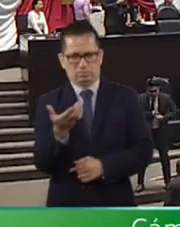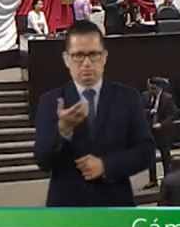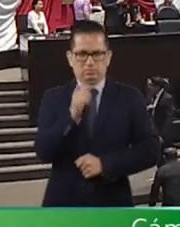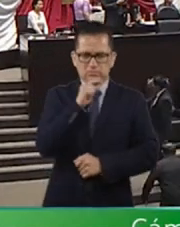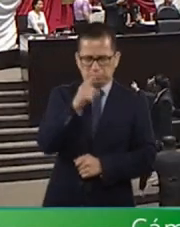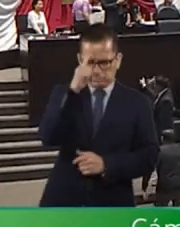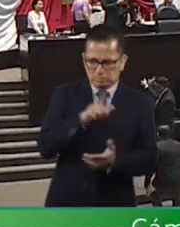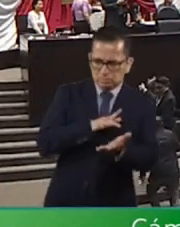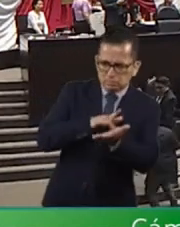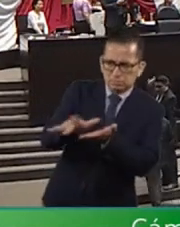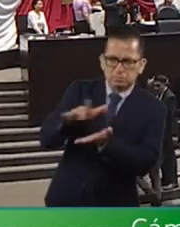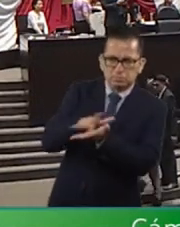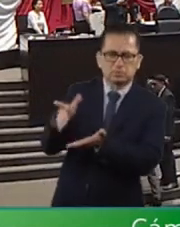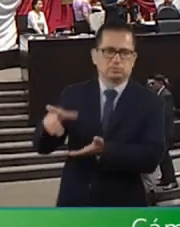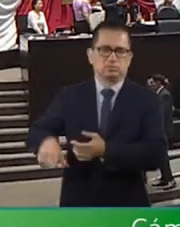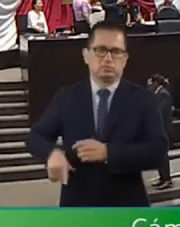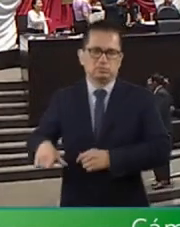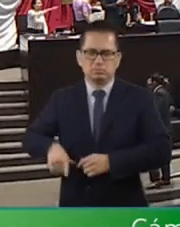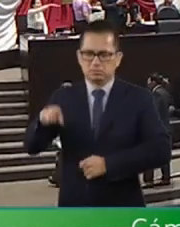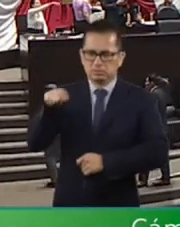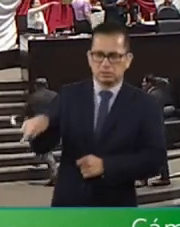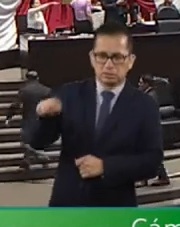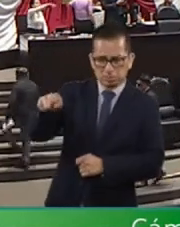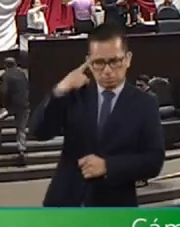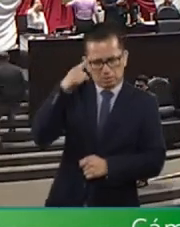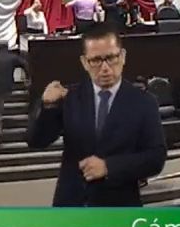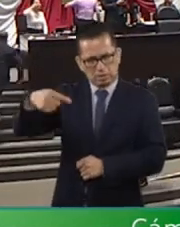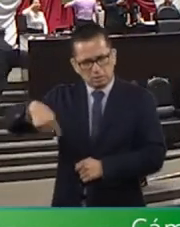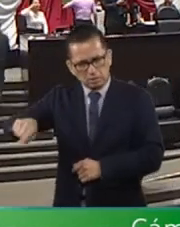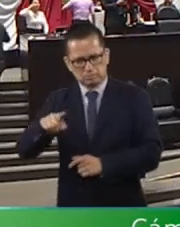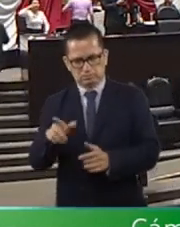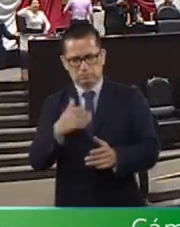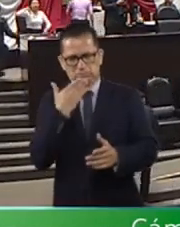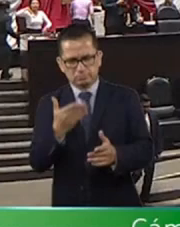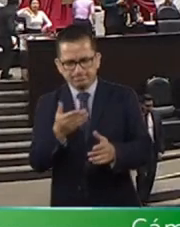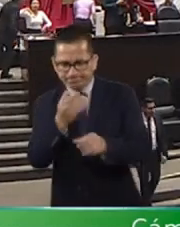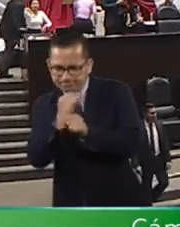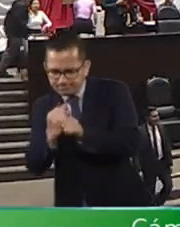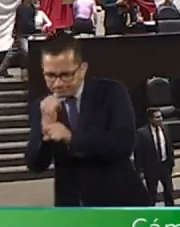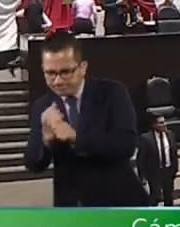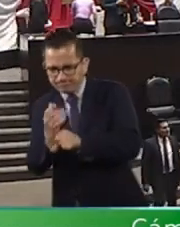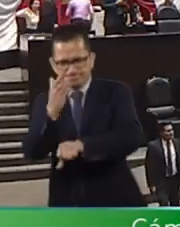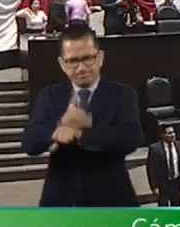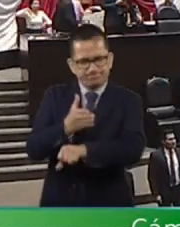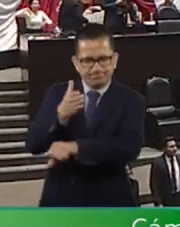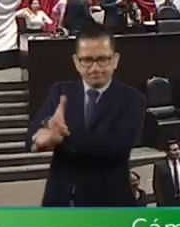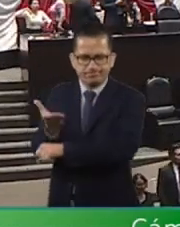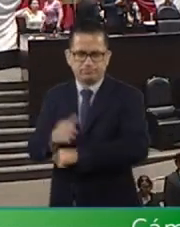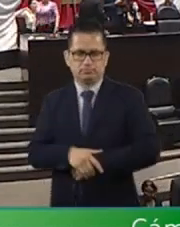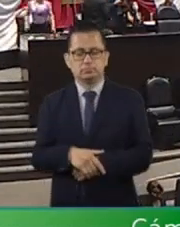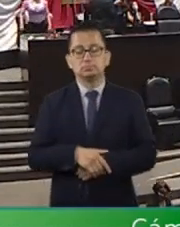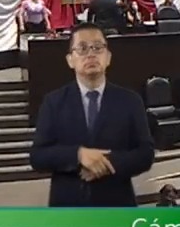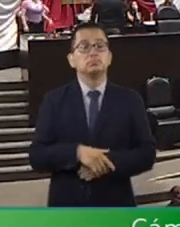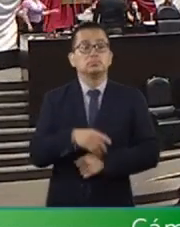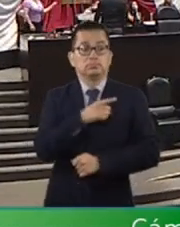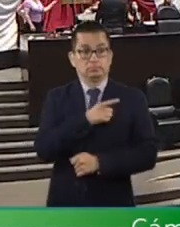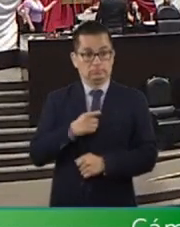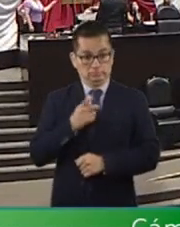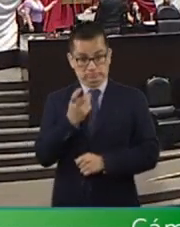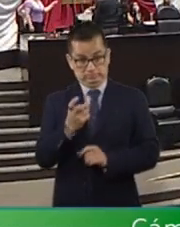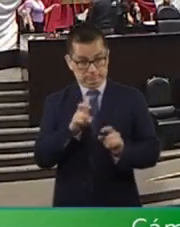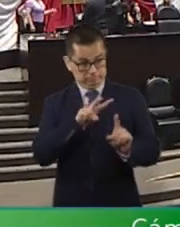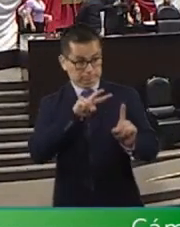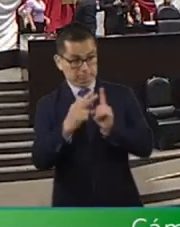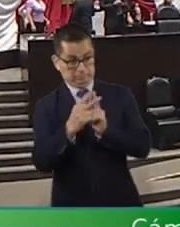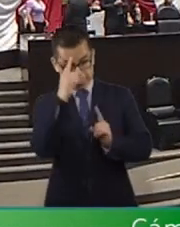gobierno, sobre todo en tareas de inteligencia y de prevención. Necesitamos cambiar por completo la política de drogas